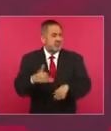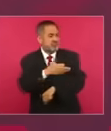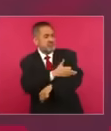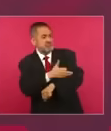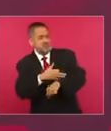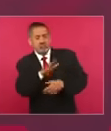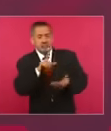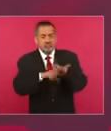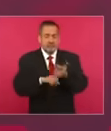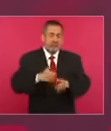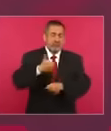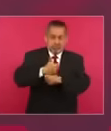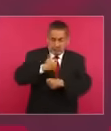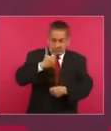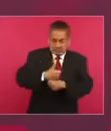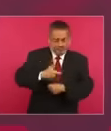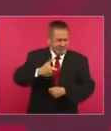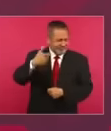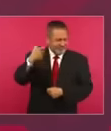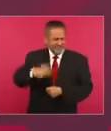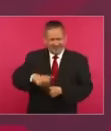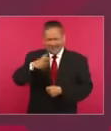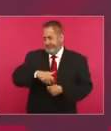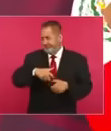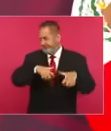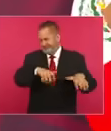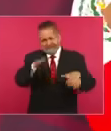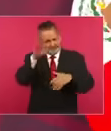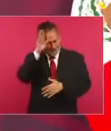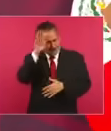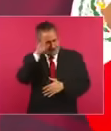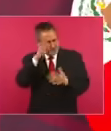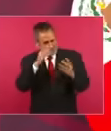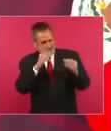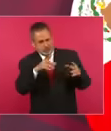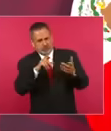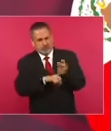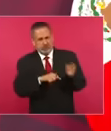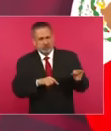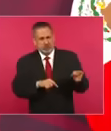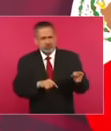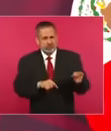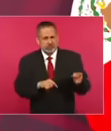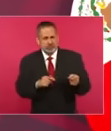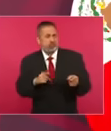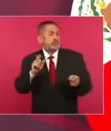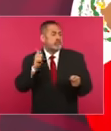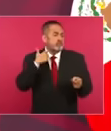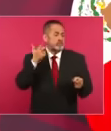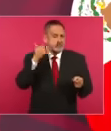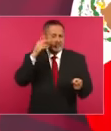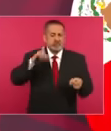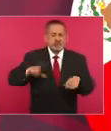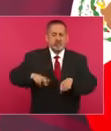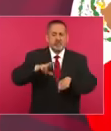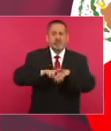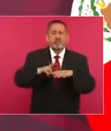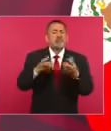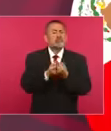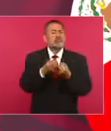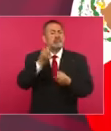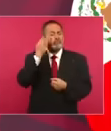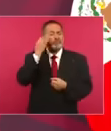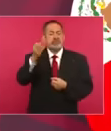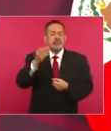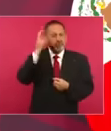Una encuesta bien aplicada, son las encuestas, una encuesta bien aplicada vemos cómo le envía este mensaje a Marcelo